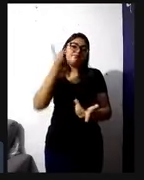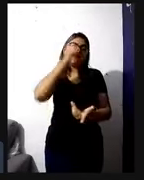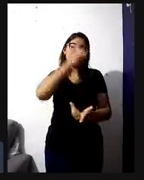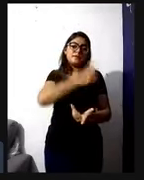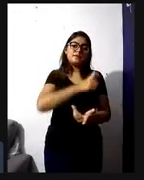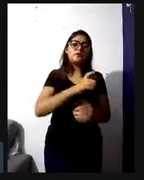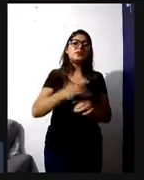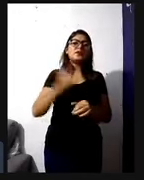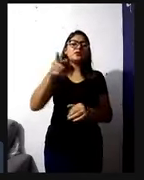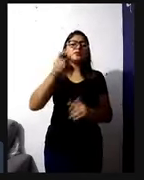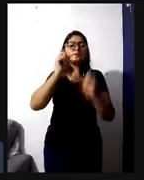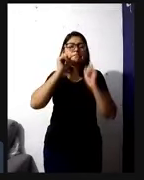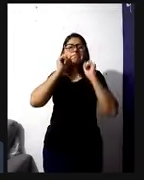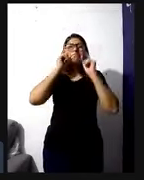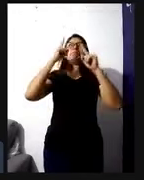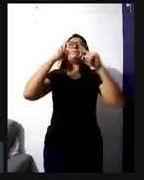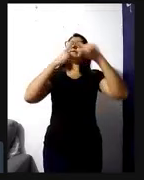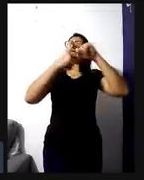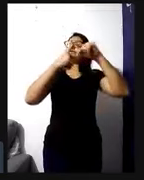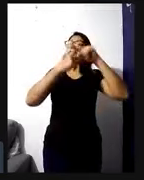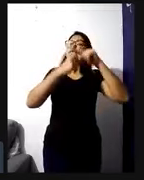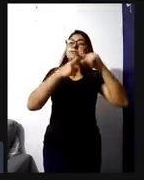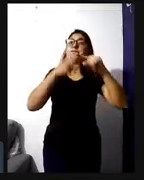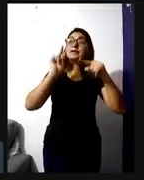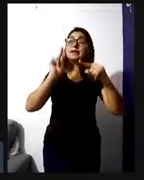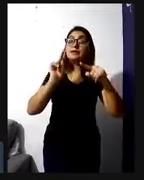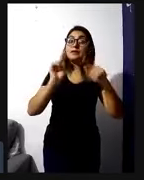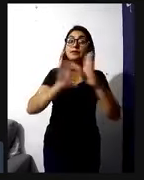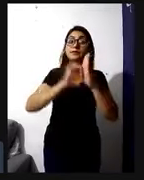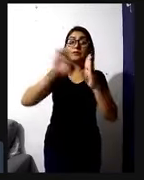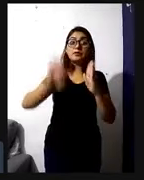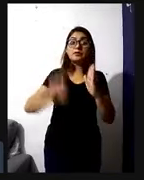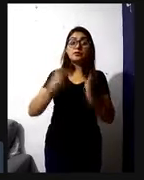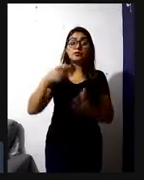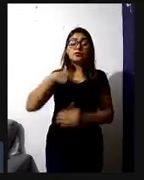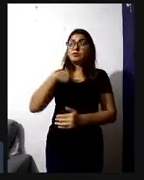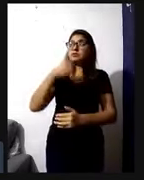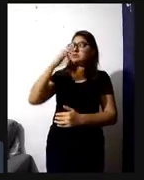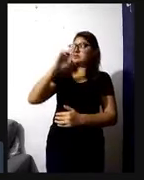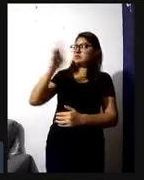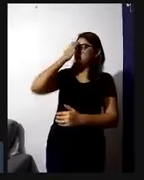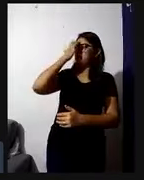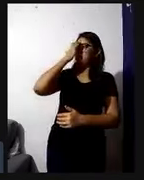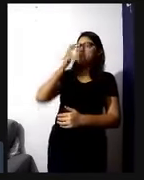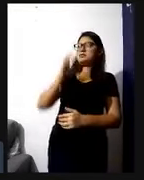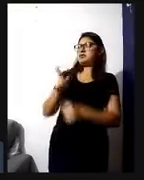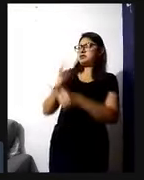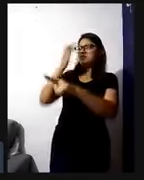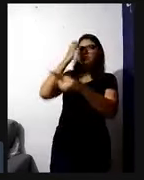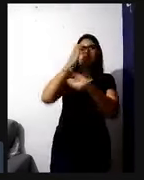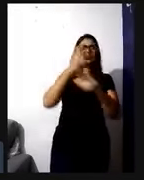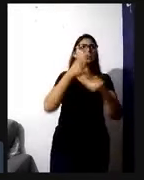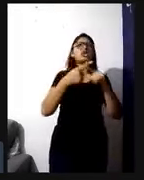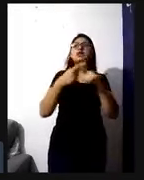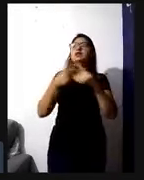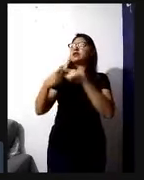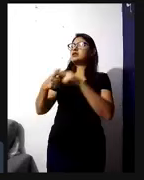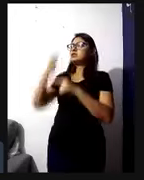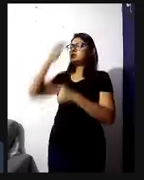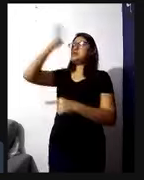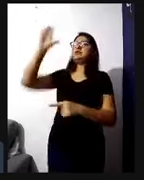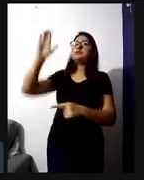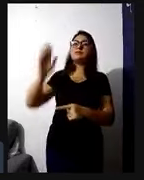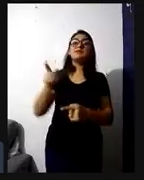difícil. Ahora imagínense cuando ya no hay un reconocimiento de los familiares. En el fondo ella debe